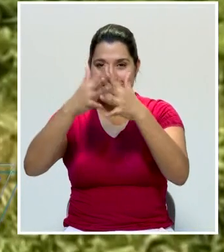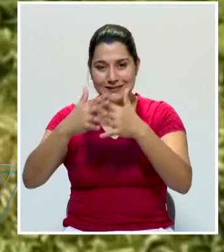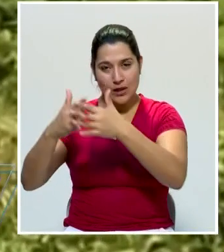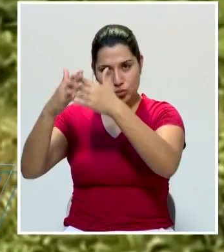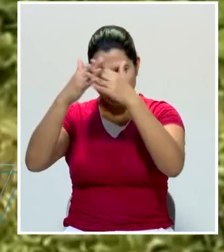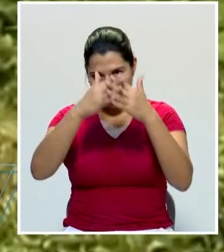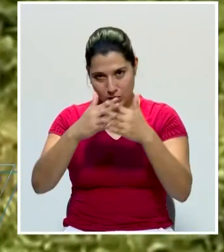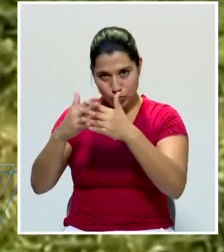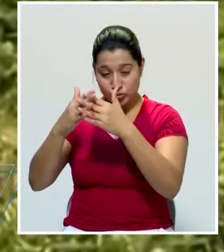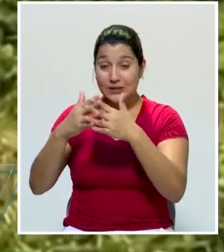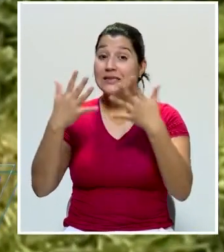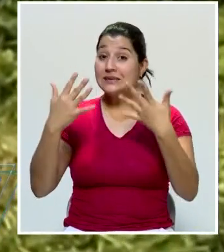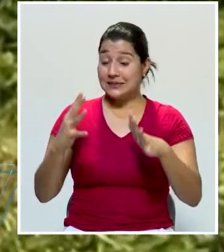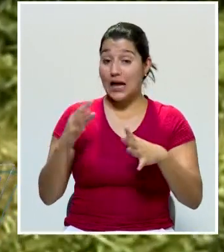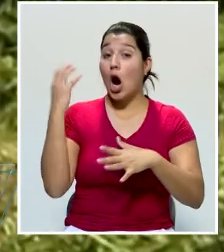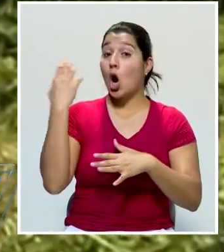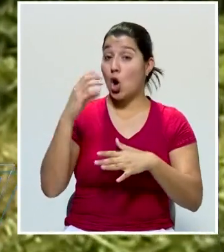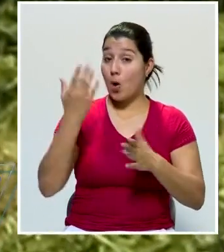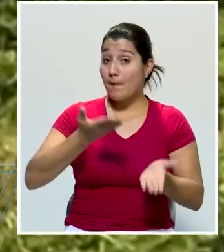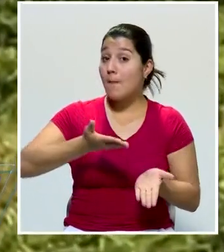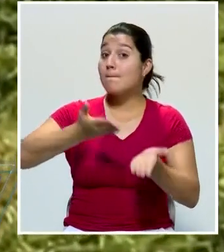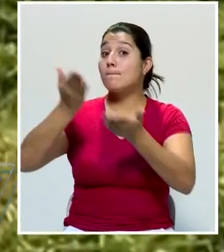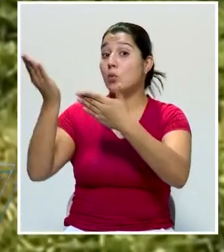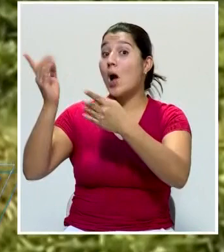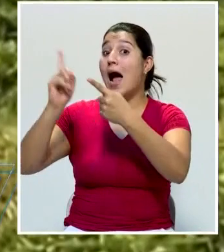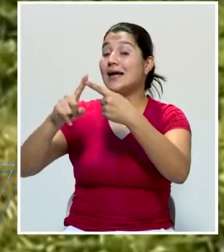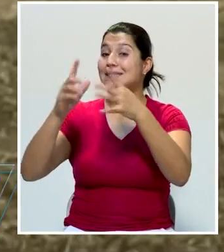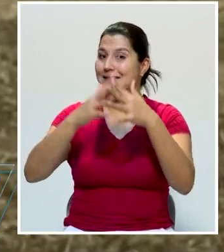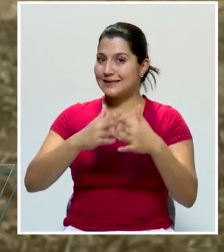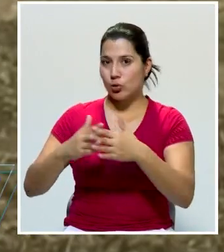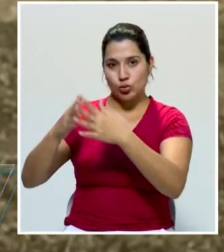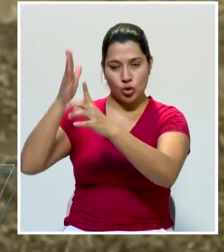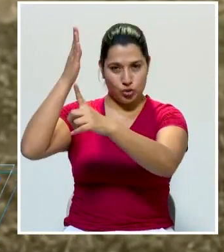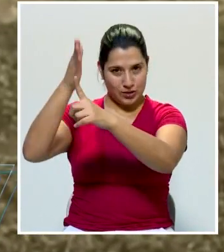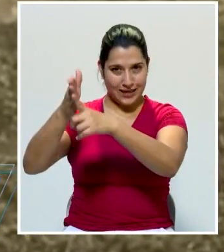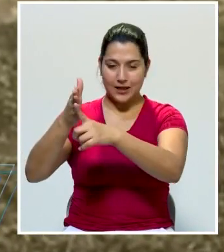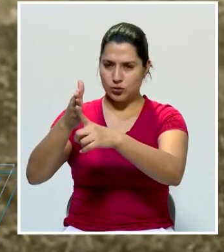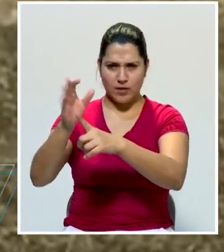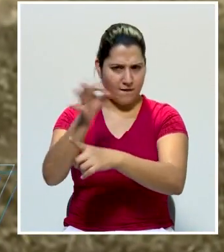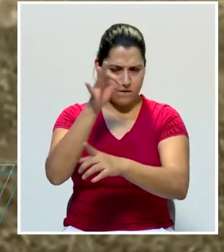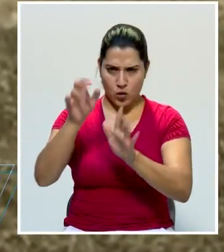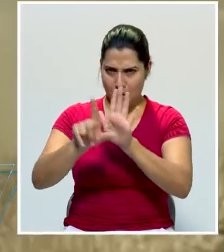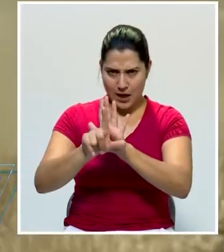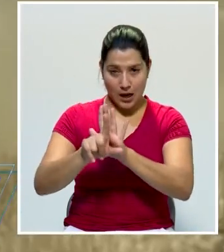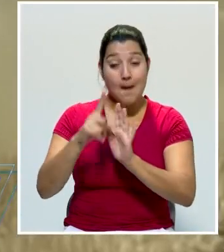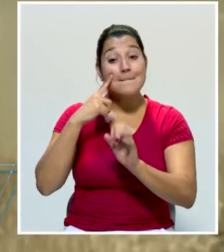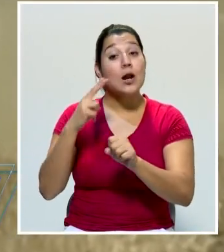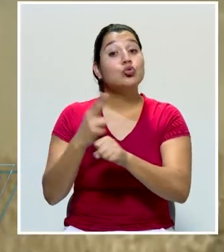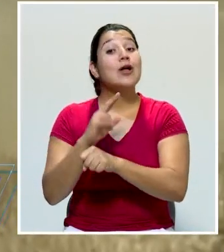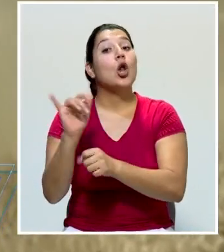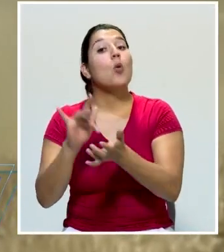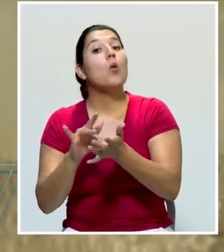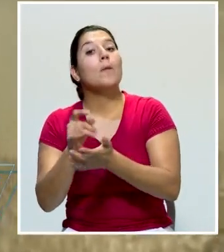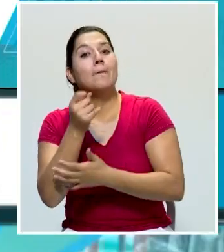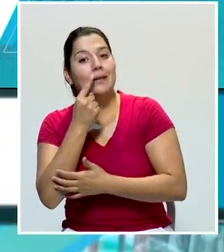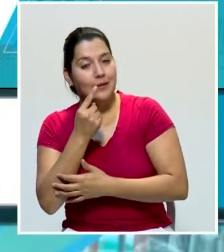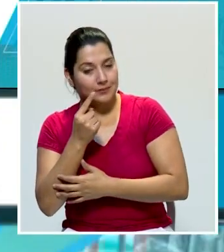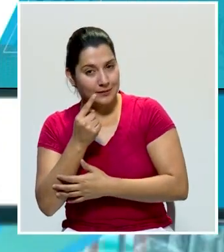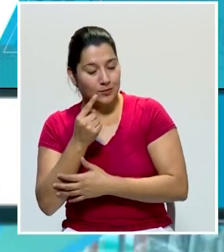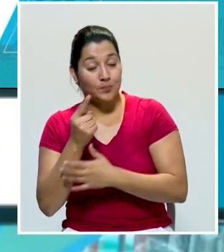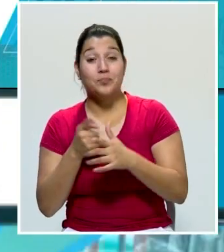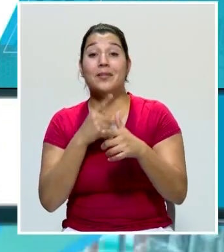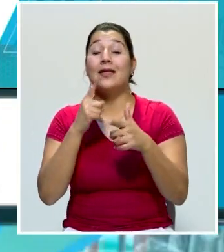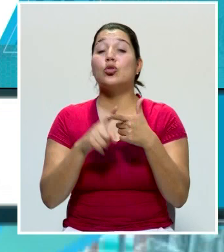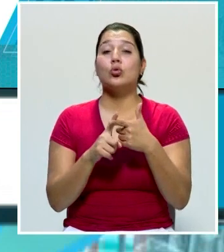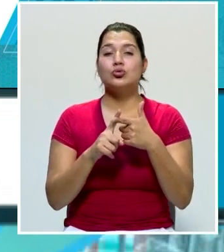y Colombia. Ya Colombia lo está exportando directamente a Estados Unidos, totalmente legal, para uso medicinal, ¿verdad? Entonces,